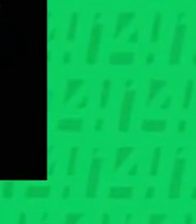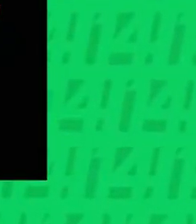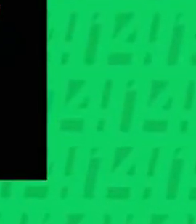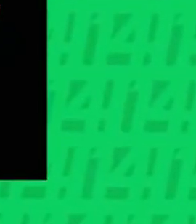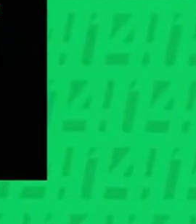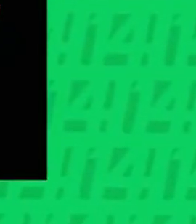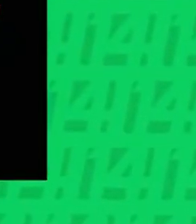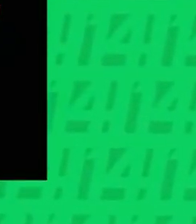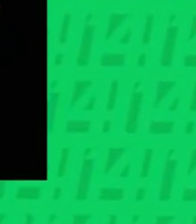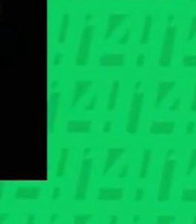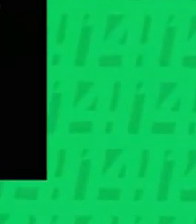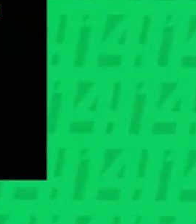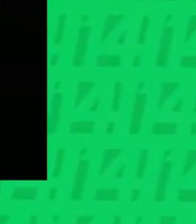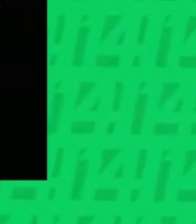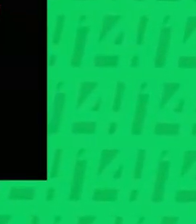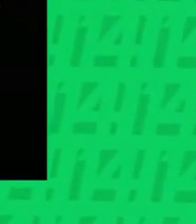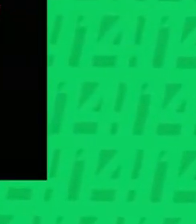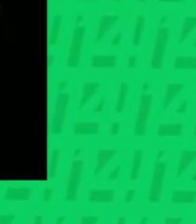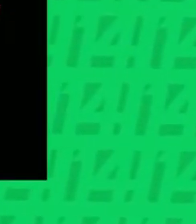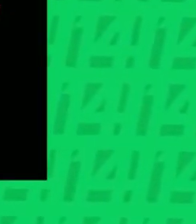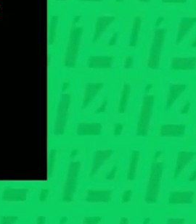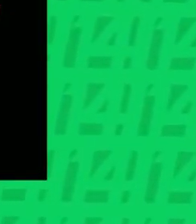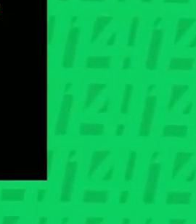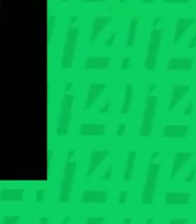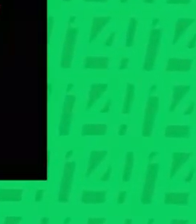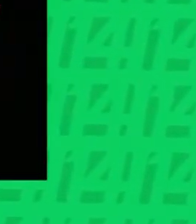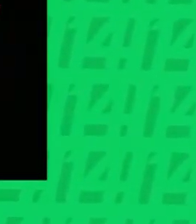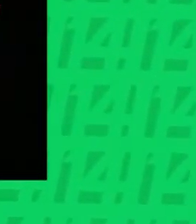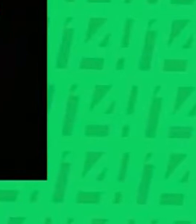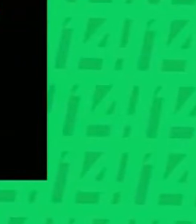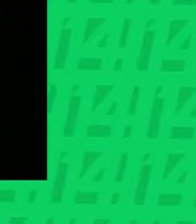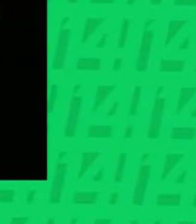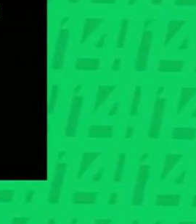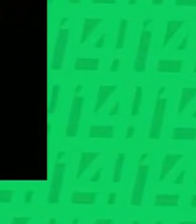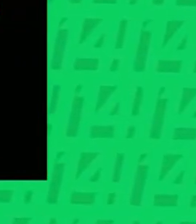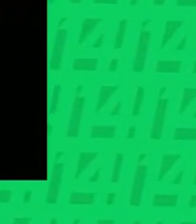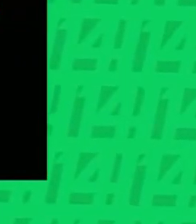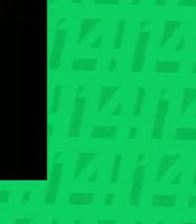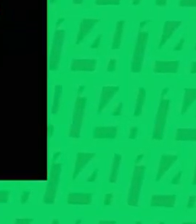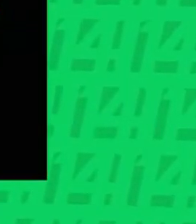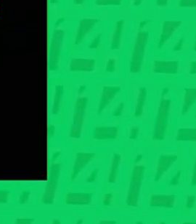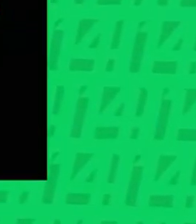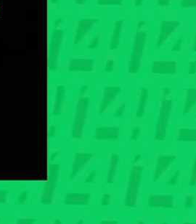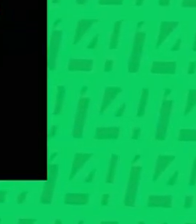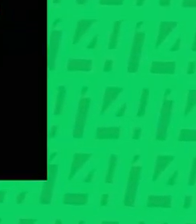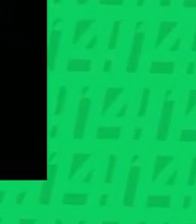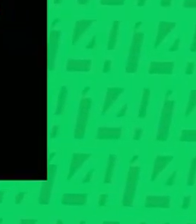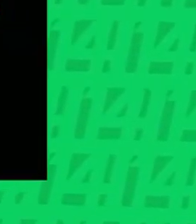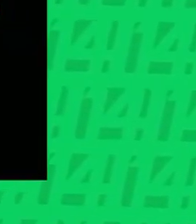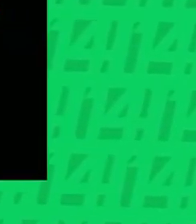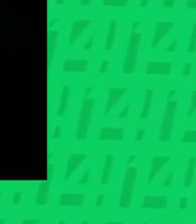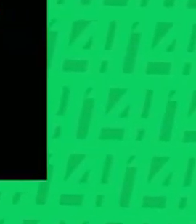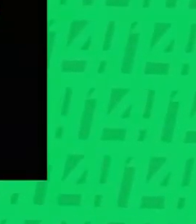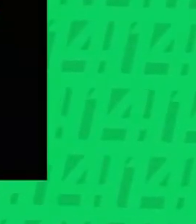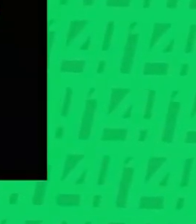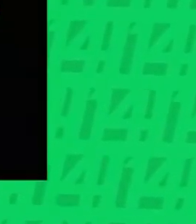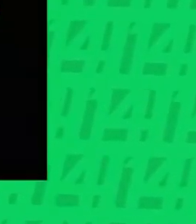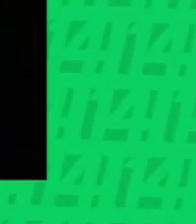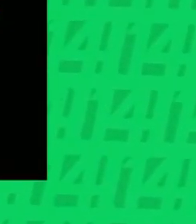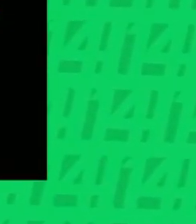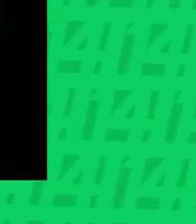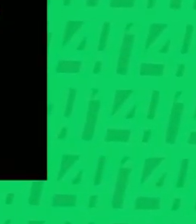presenta Fideicomisos, alto a la corrupción y a la discrecionalidad. Jueves, al finalizar la conferencia